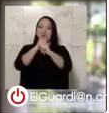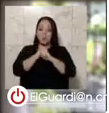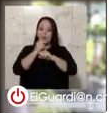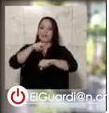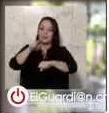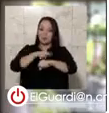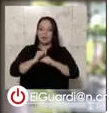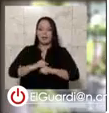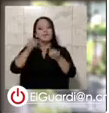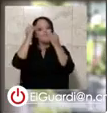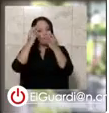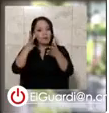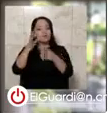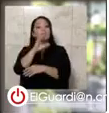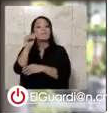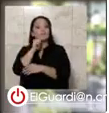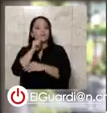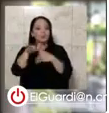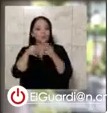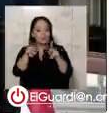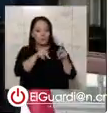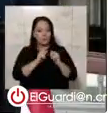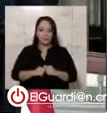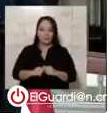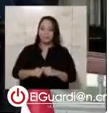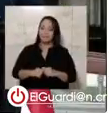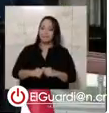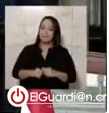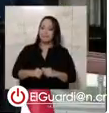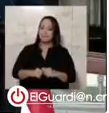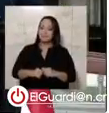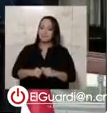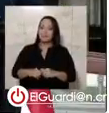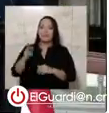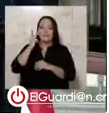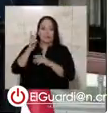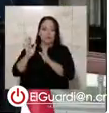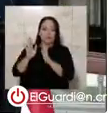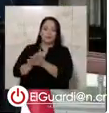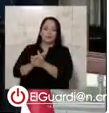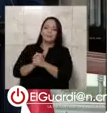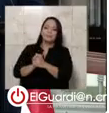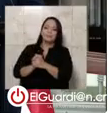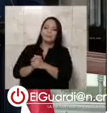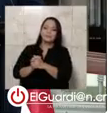nacional y la información y privacidad de todos. Y esos, vamos a ver,